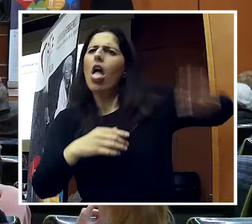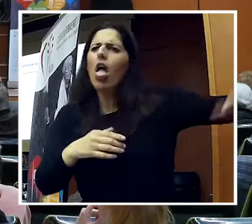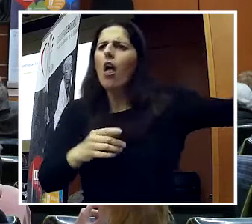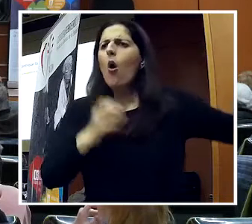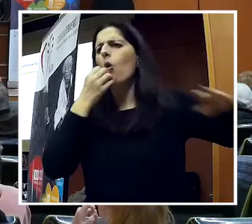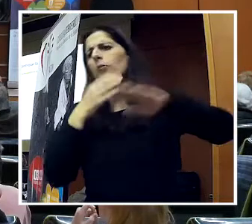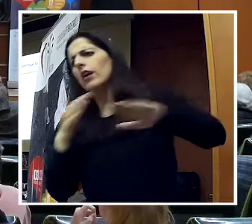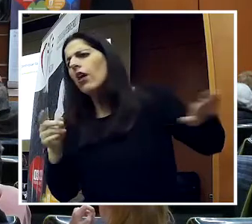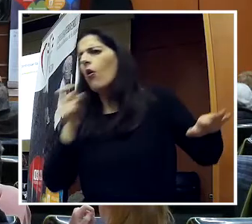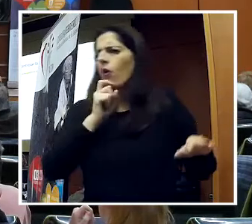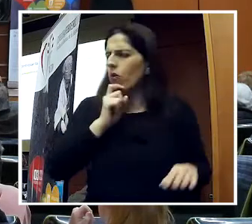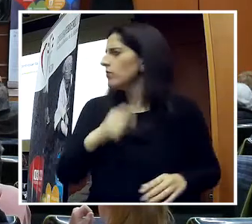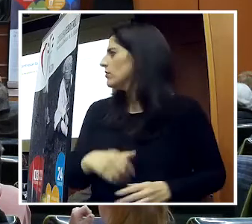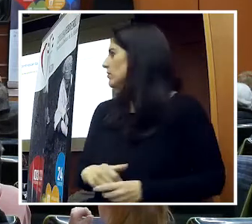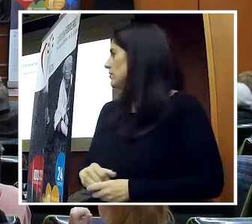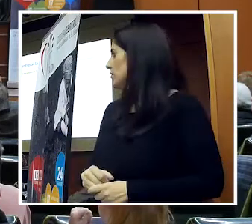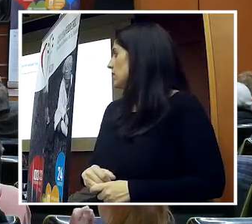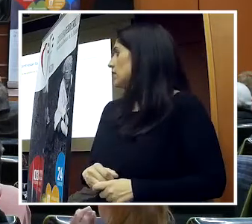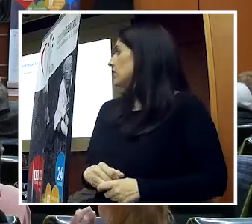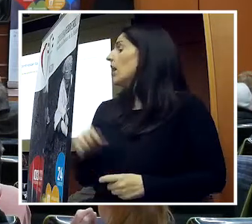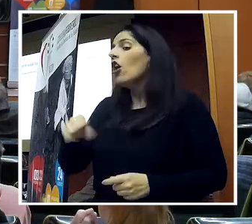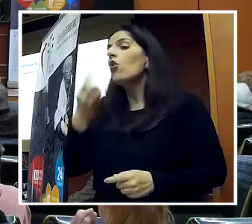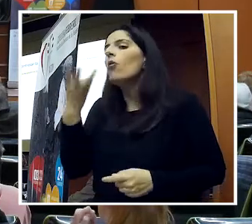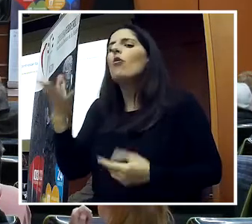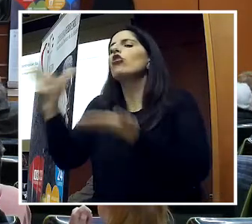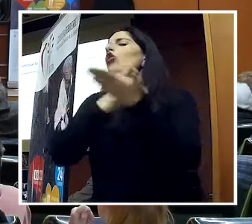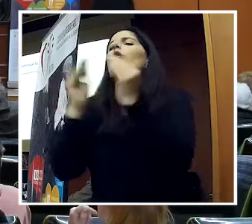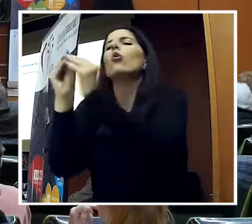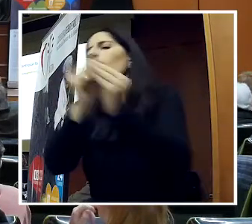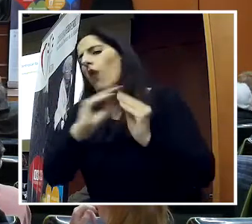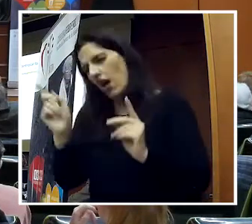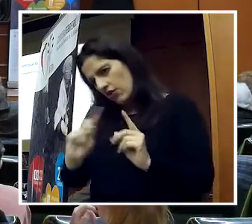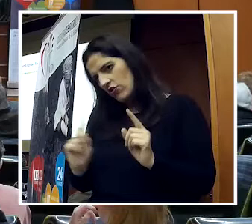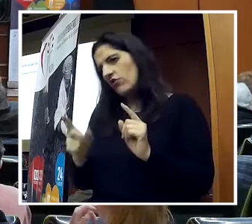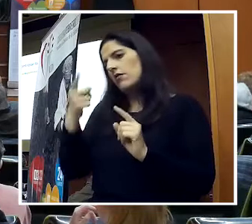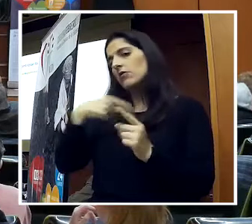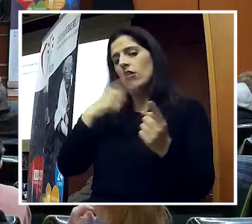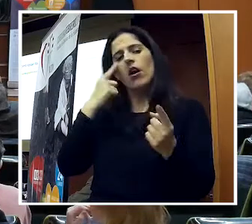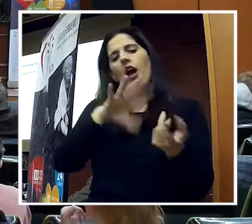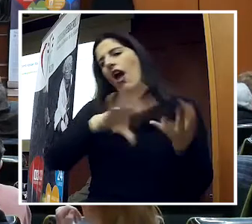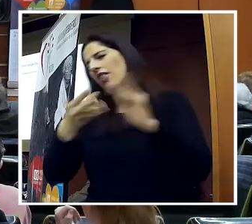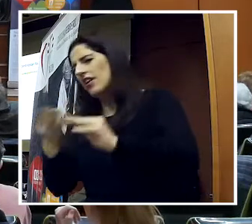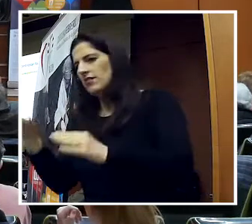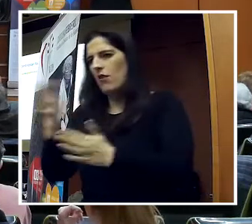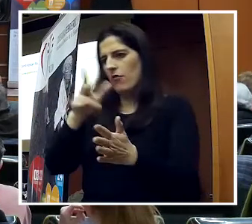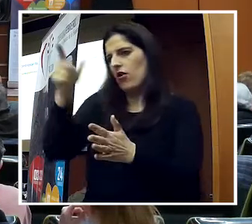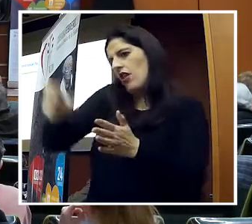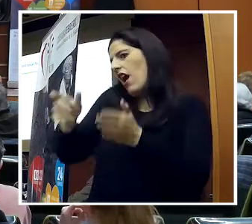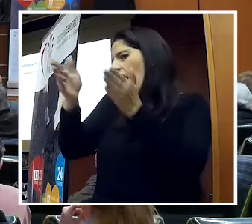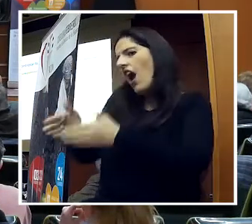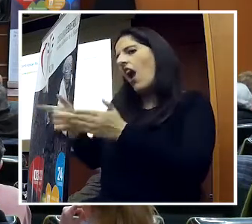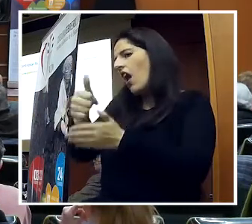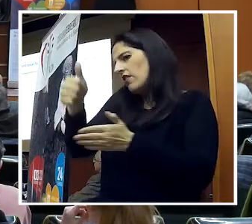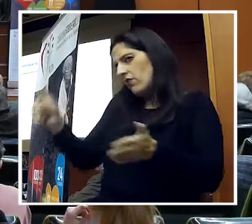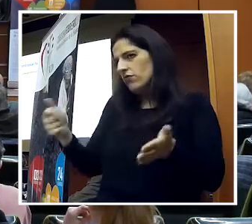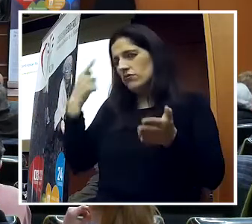estos números no sirven para todos los pacientes. No todos los pacientes, todas las personas con diabetes tienen que tener el 7%, o el 8%, o el 6%.